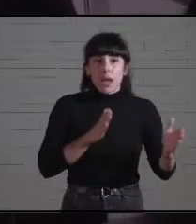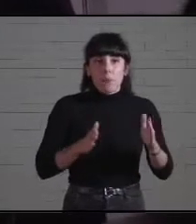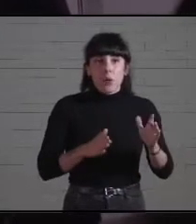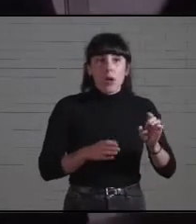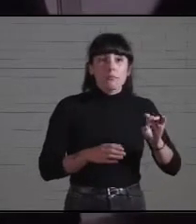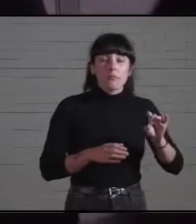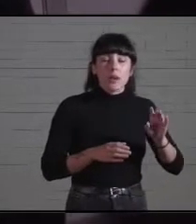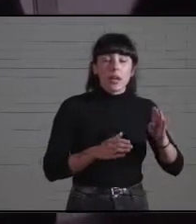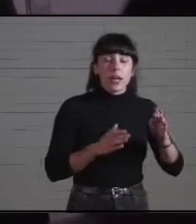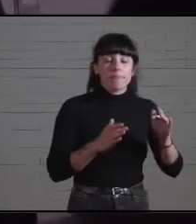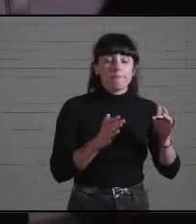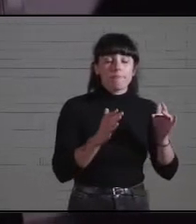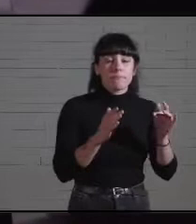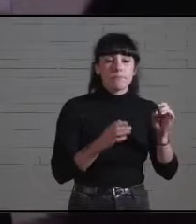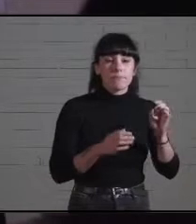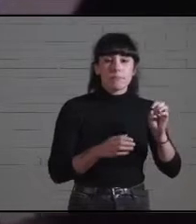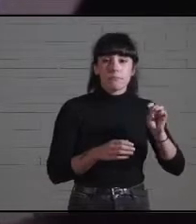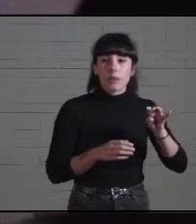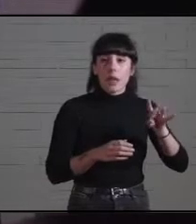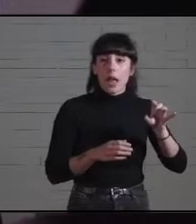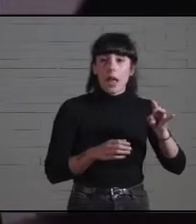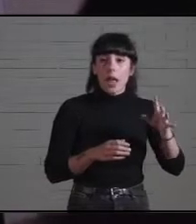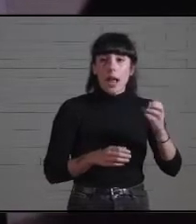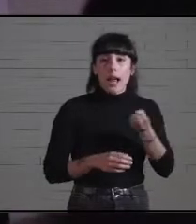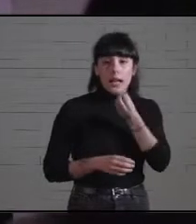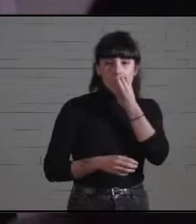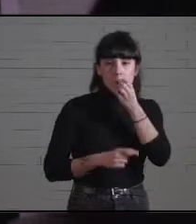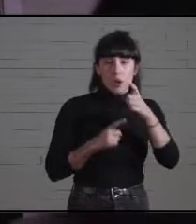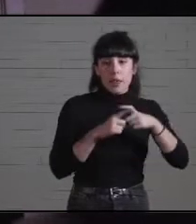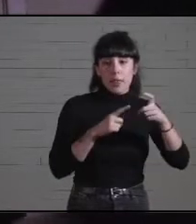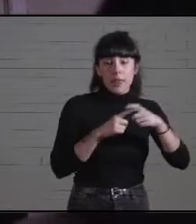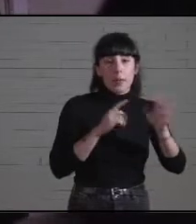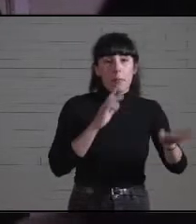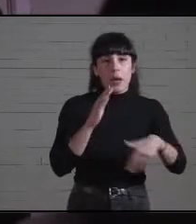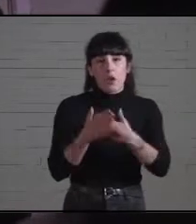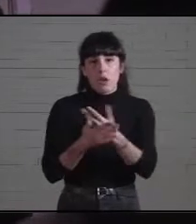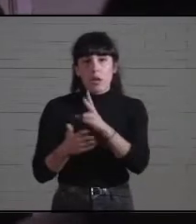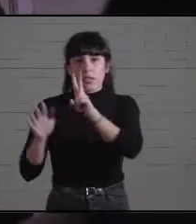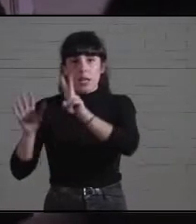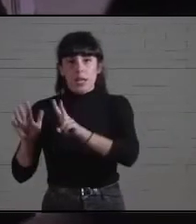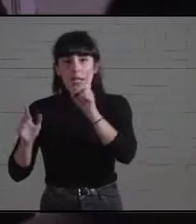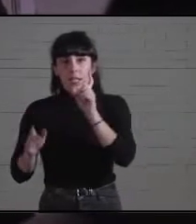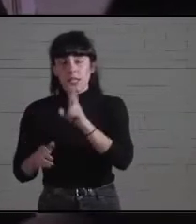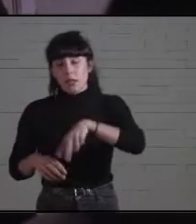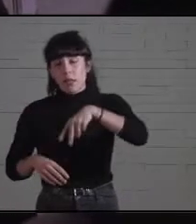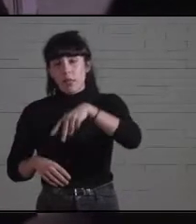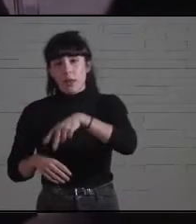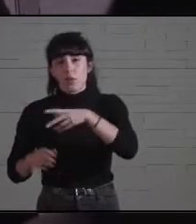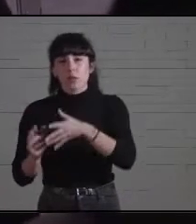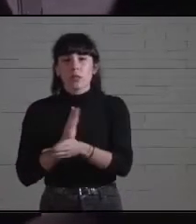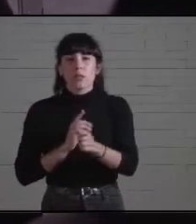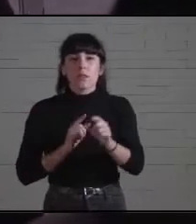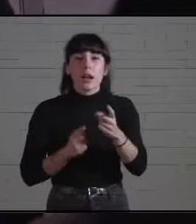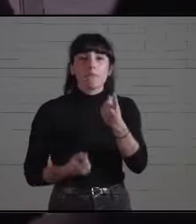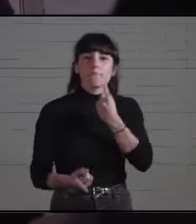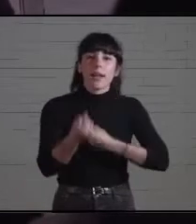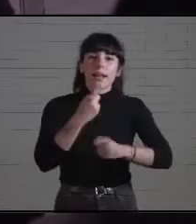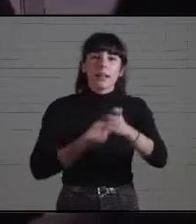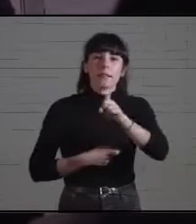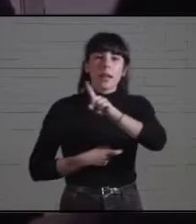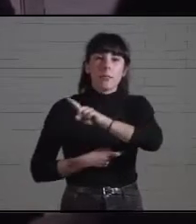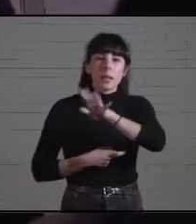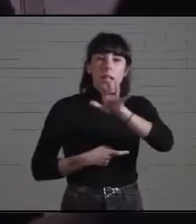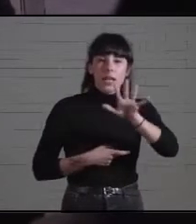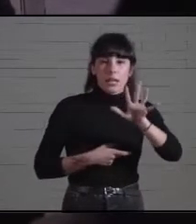junio del 2021. Se han entrevistado 1.522 personas entre